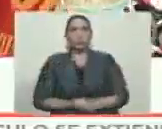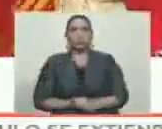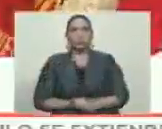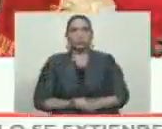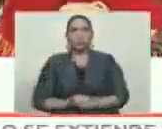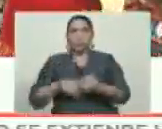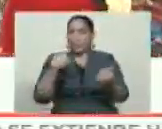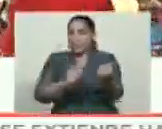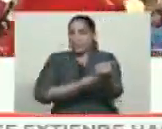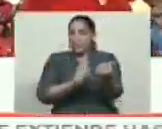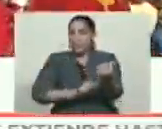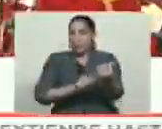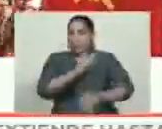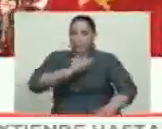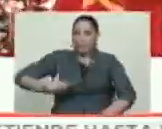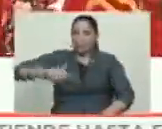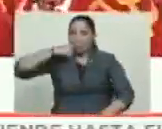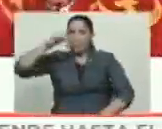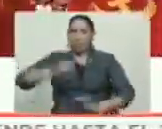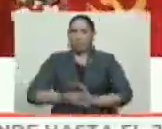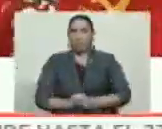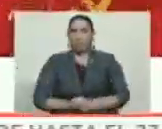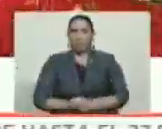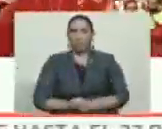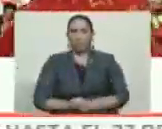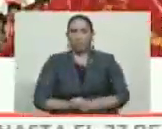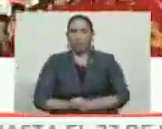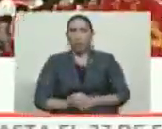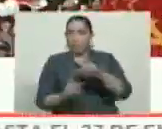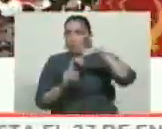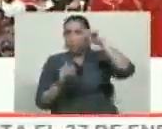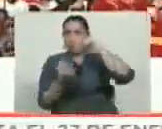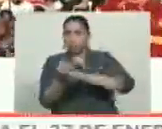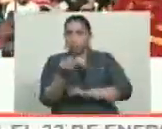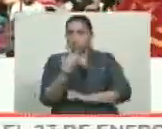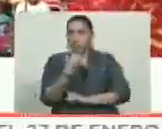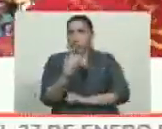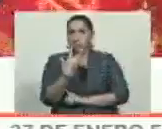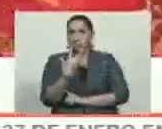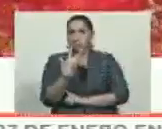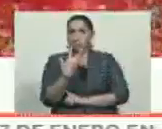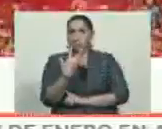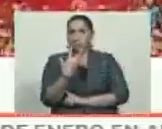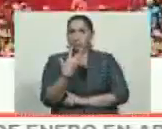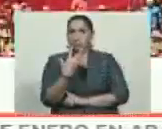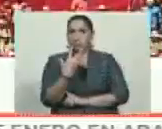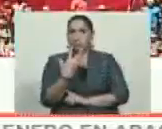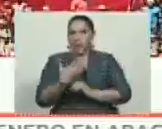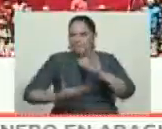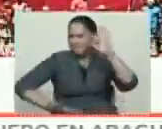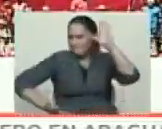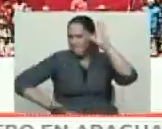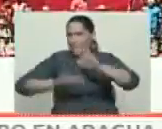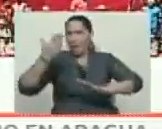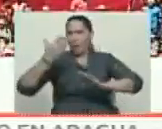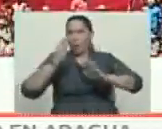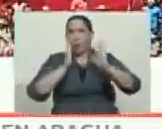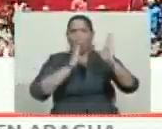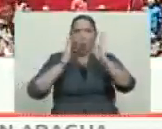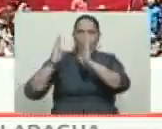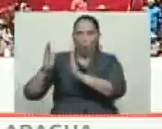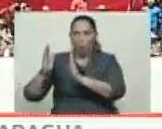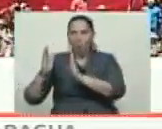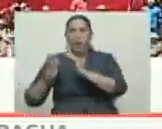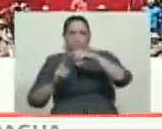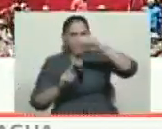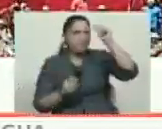presidente Nicolás Maduro está ahí en el palacio. Vámonos todos en orden para allá, para el Palacio,